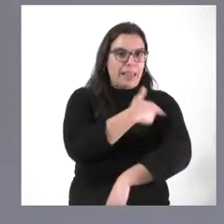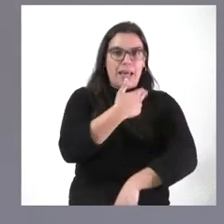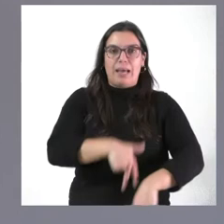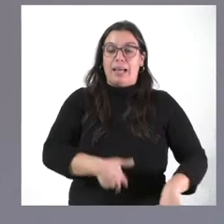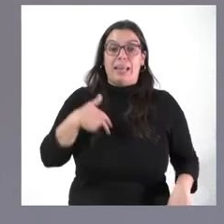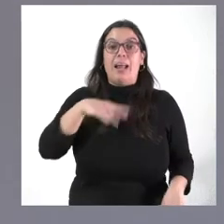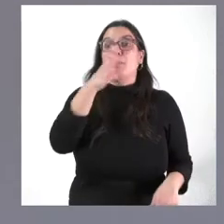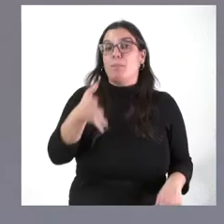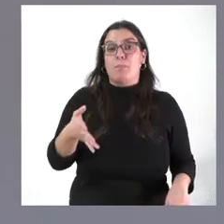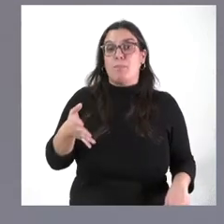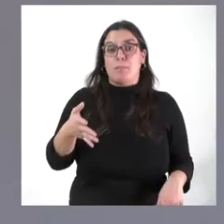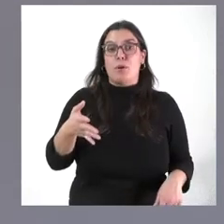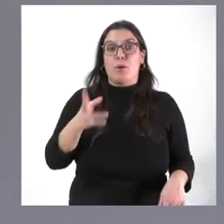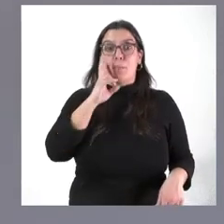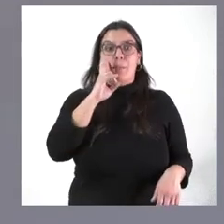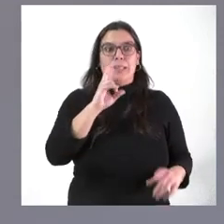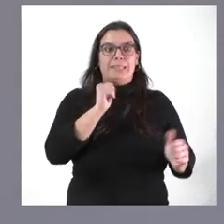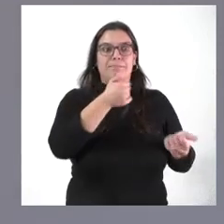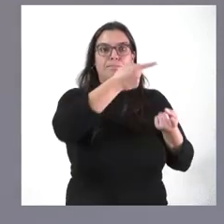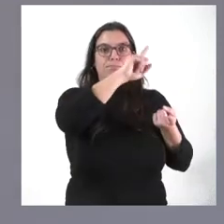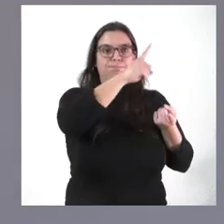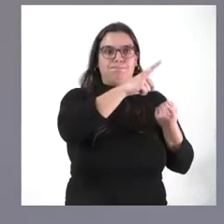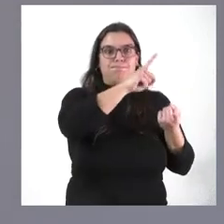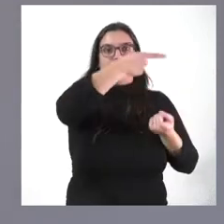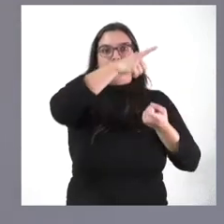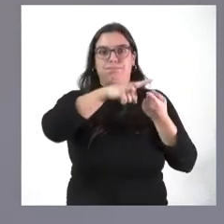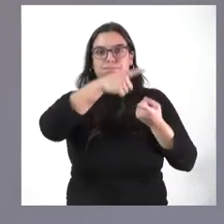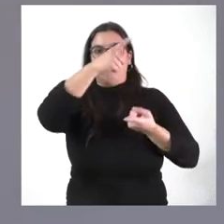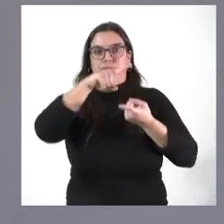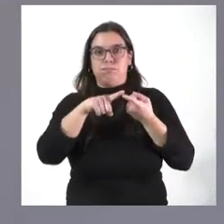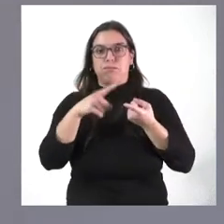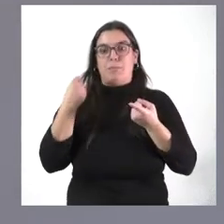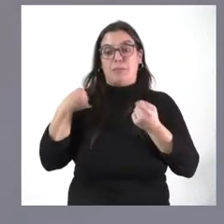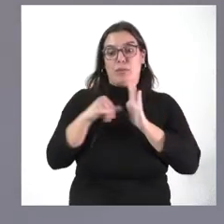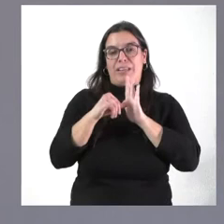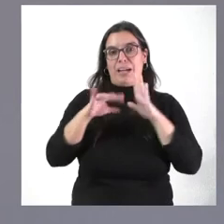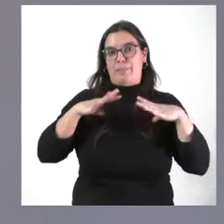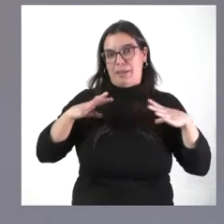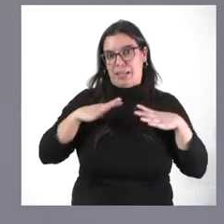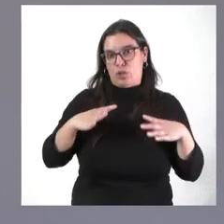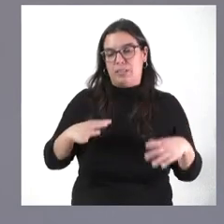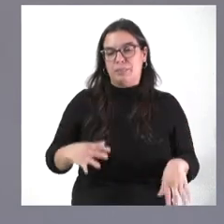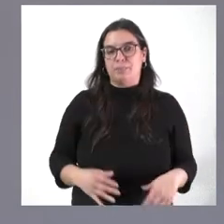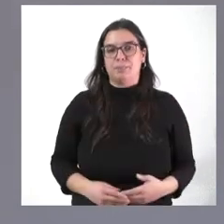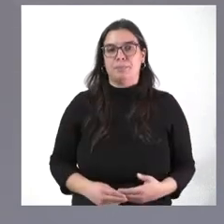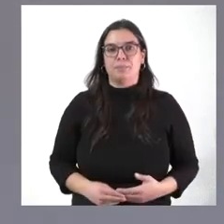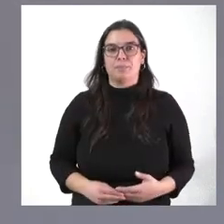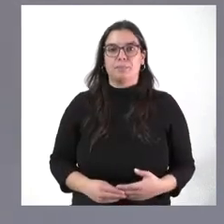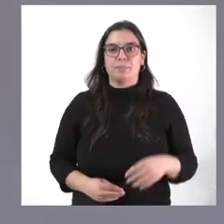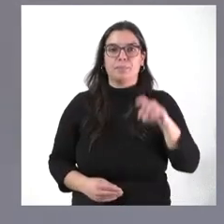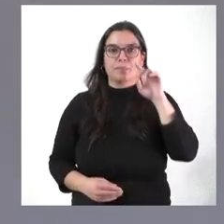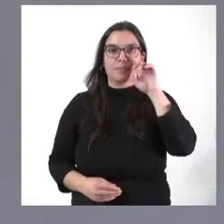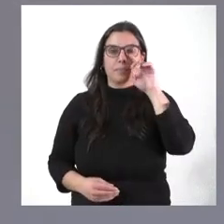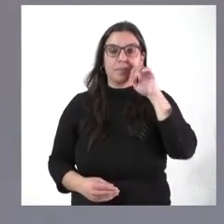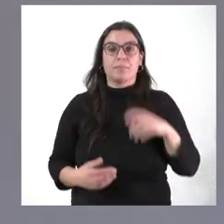porque se aprecia una cierta reducción de las donaciones vinculadas a los periodos vacacionales ante los cuales nos vamos a enfrentar y con esto